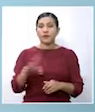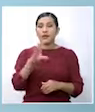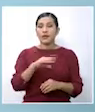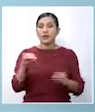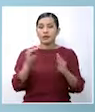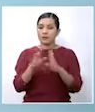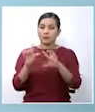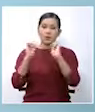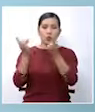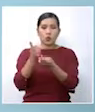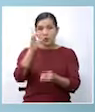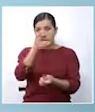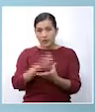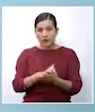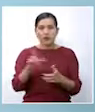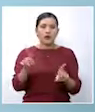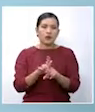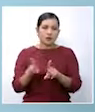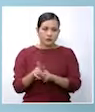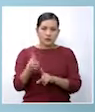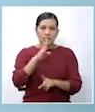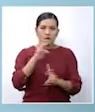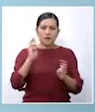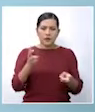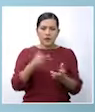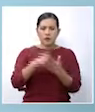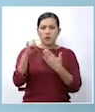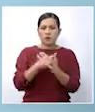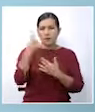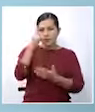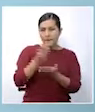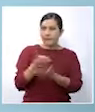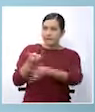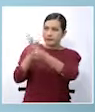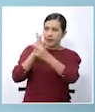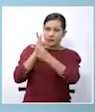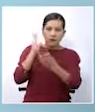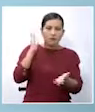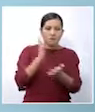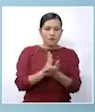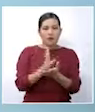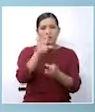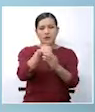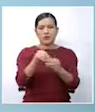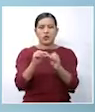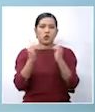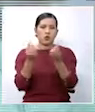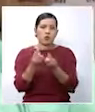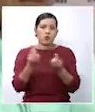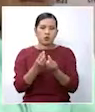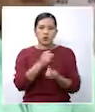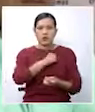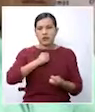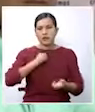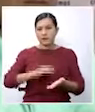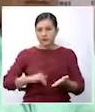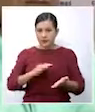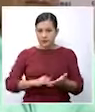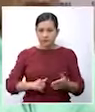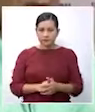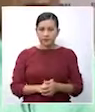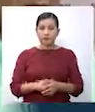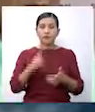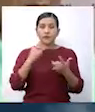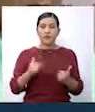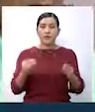Te creemos, de igual manera se refieren acerca de los créditos que están paralizados en la Asamblea Legislativa Plurinacional. En resumen, no